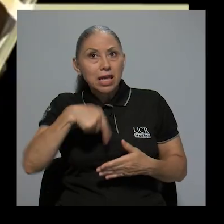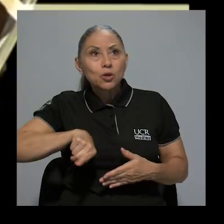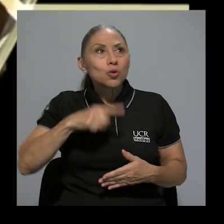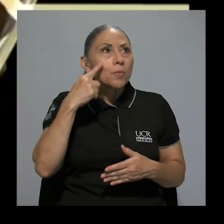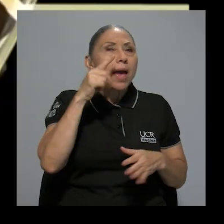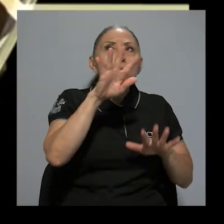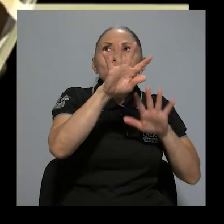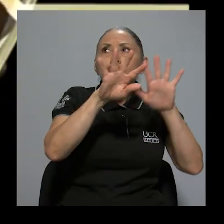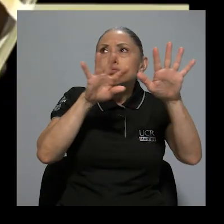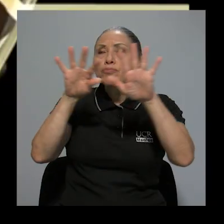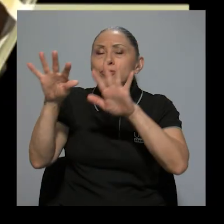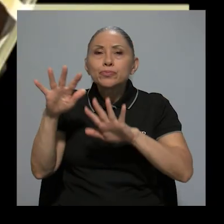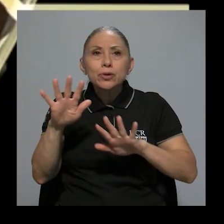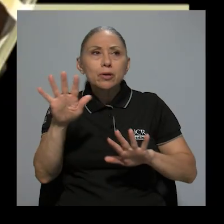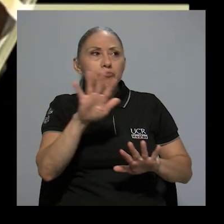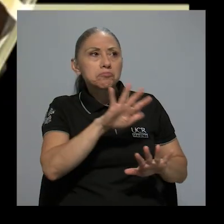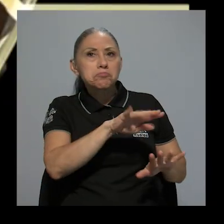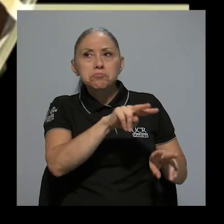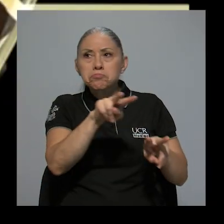Los colores,